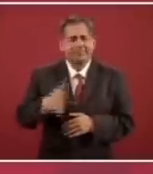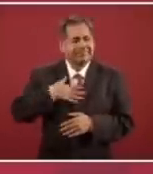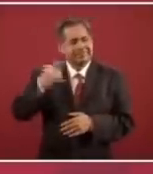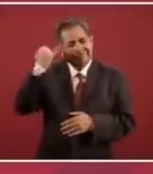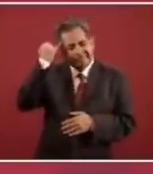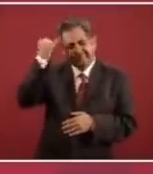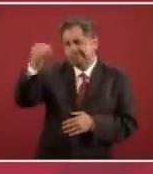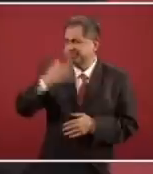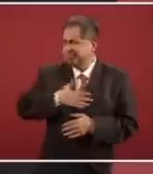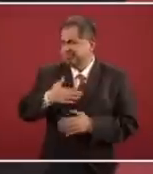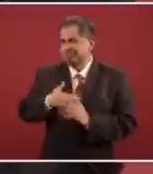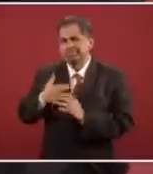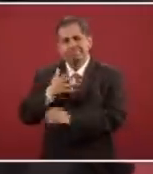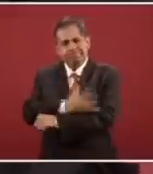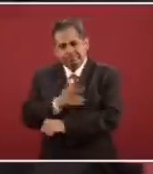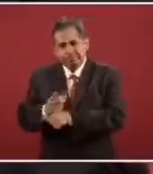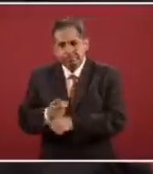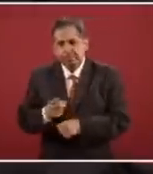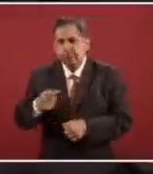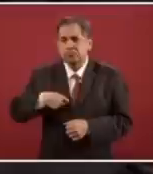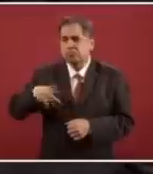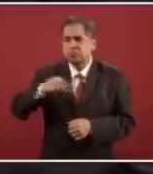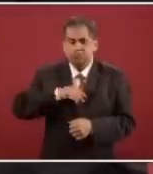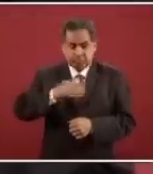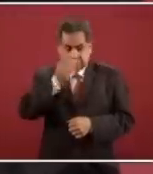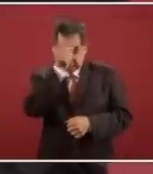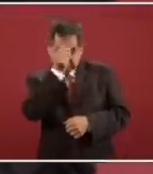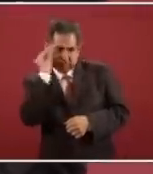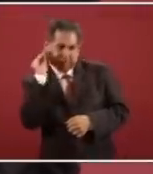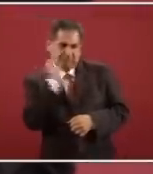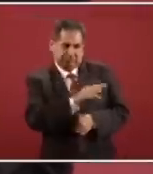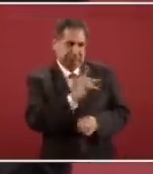principios. No vamos a fabricarle delito a nadie.